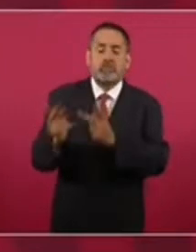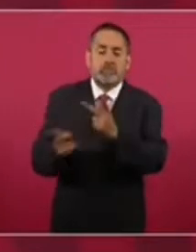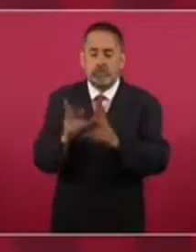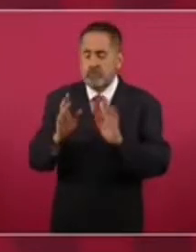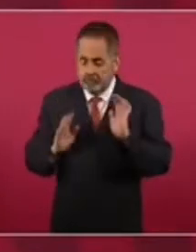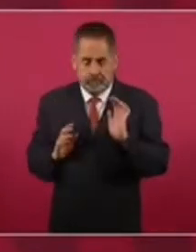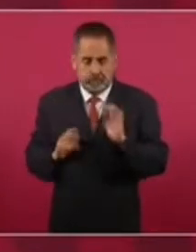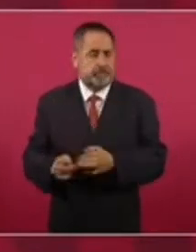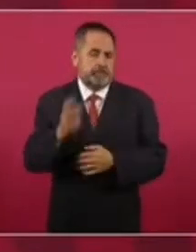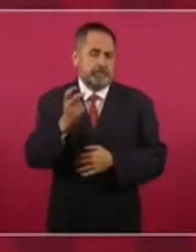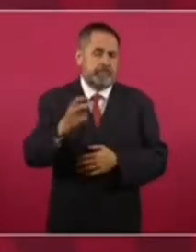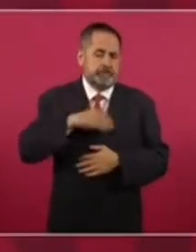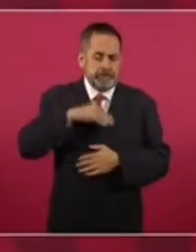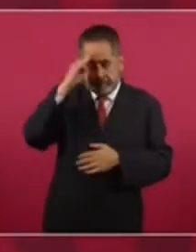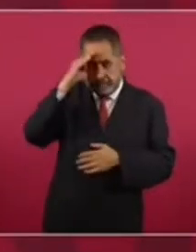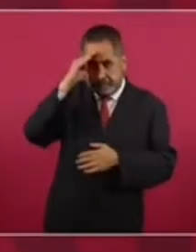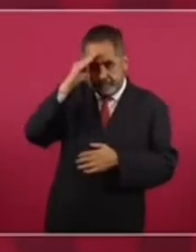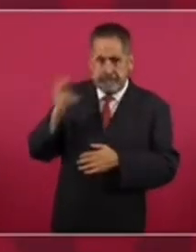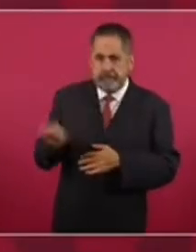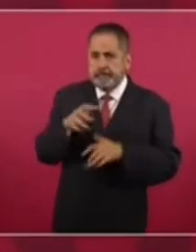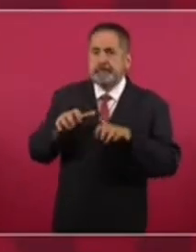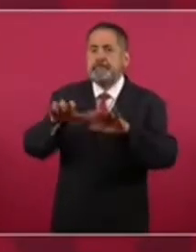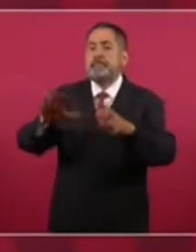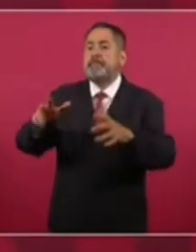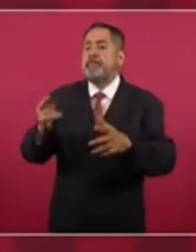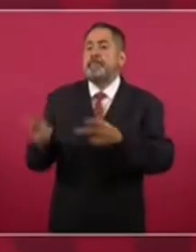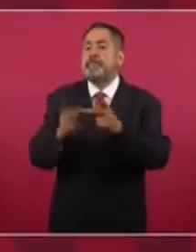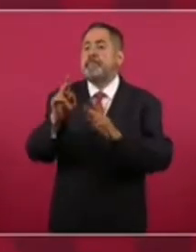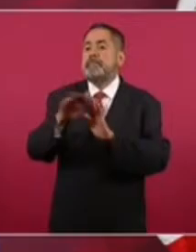Le íbamos a preguntar al pueblo. Y lo hicimos.